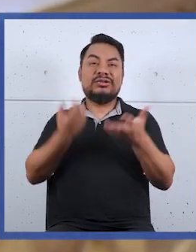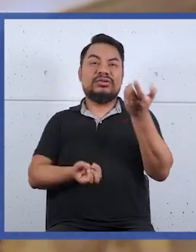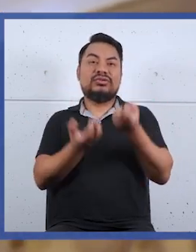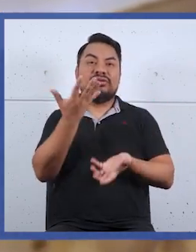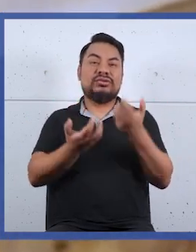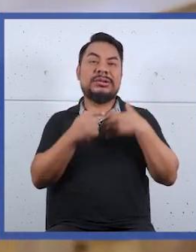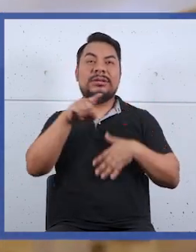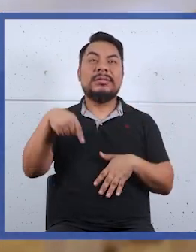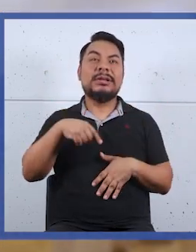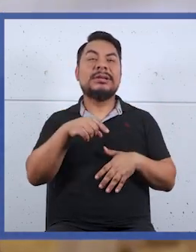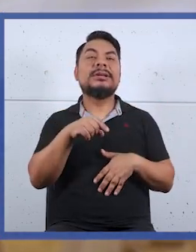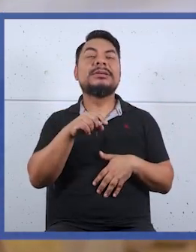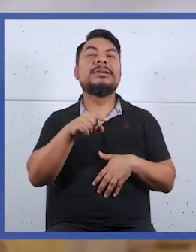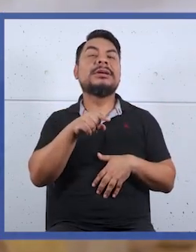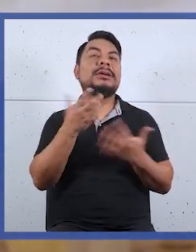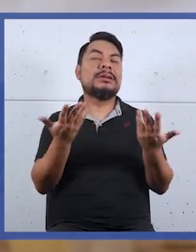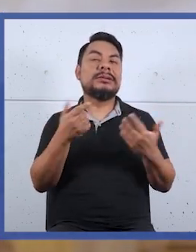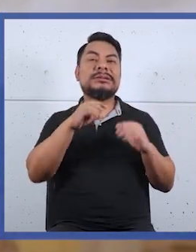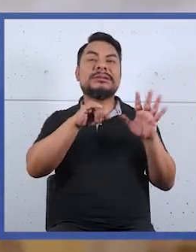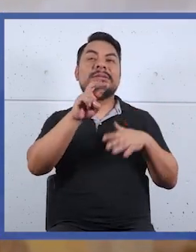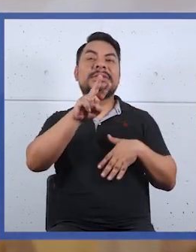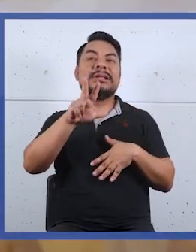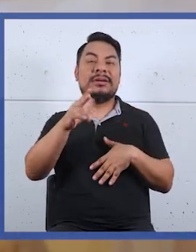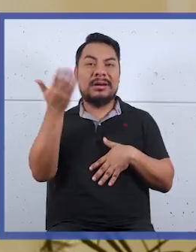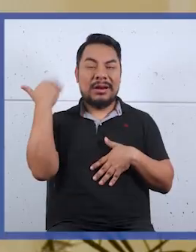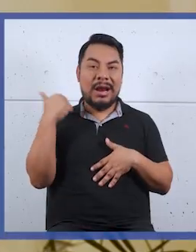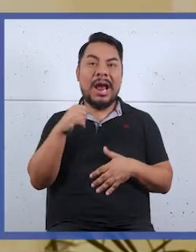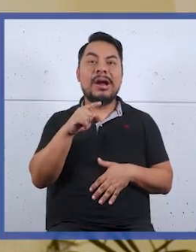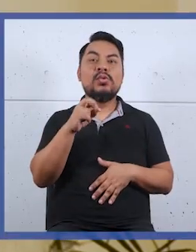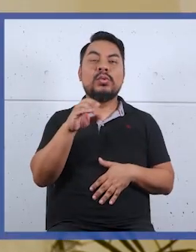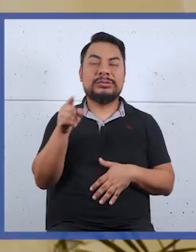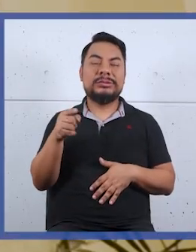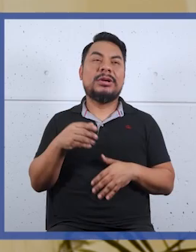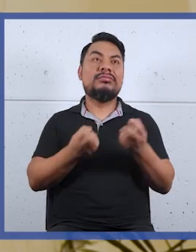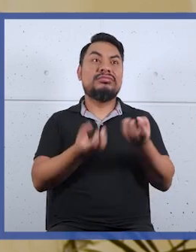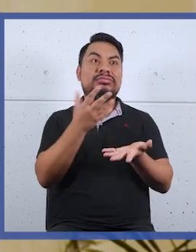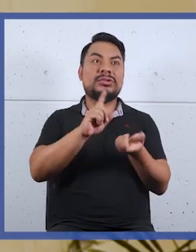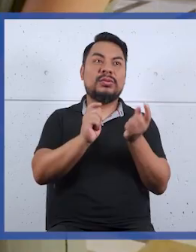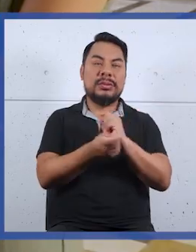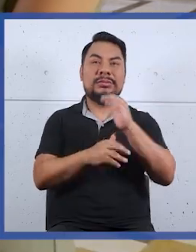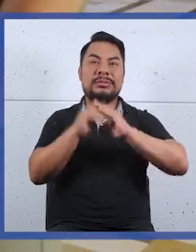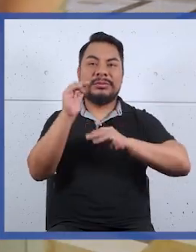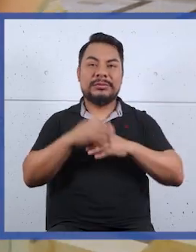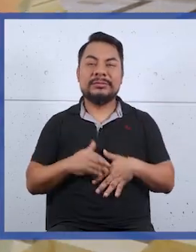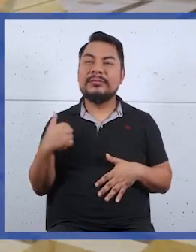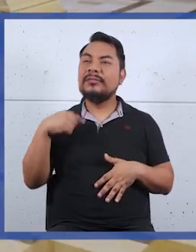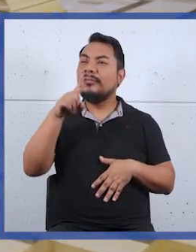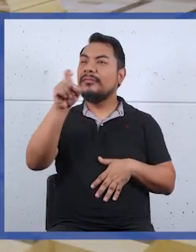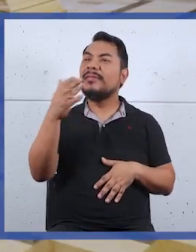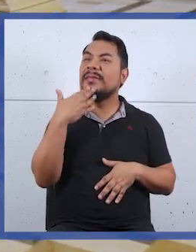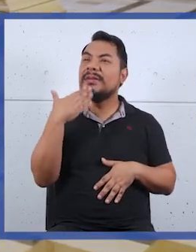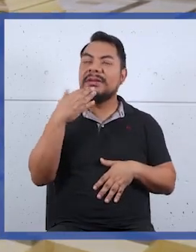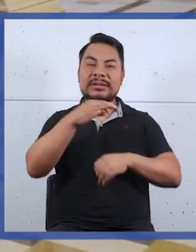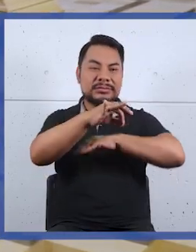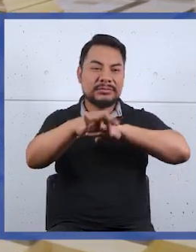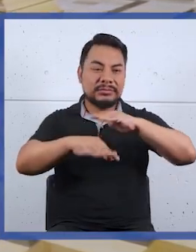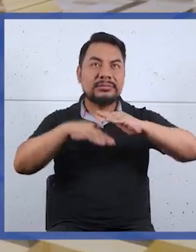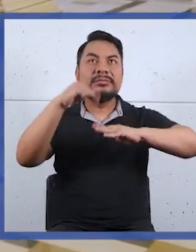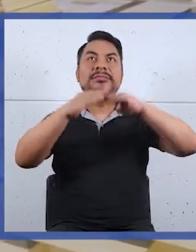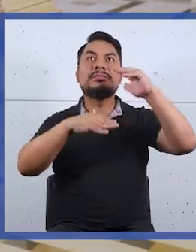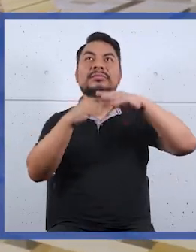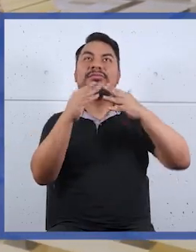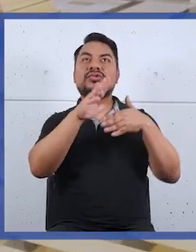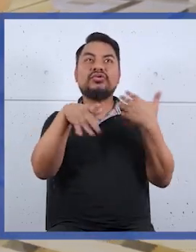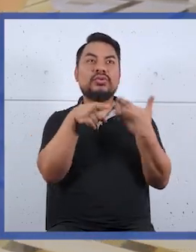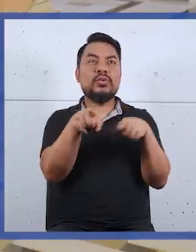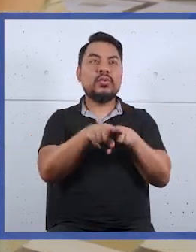se incendia en 1923. En pleno gobierno de Augusto B. Leguía. Y te quería preguntar, ¿quién fue el arquitecto y el que